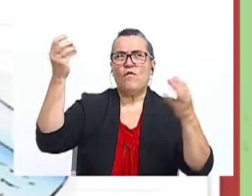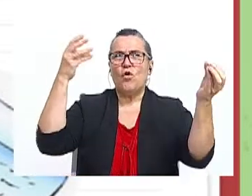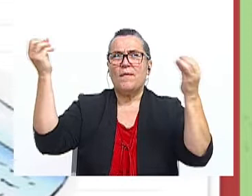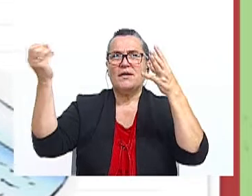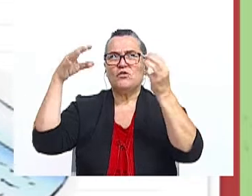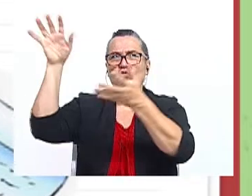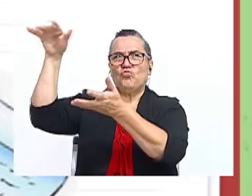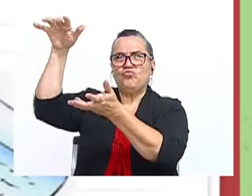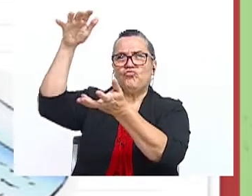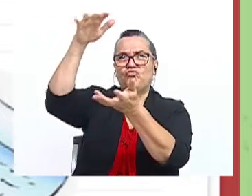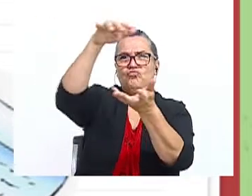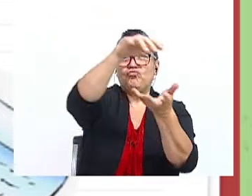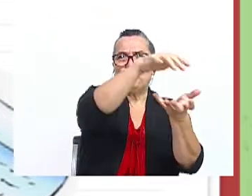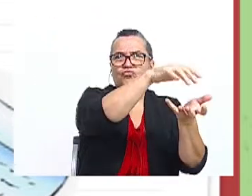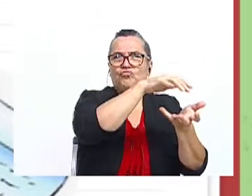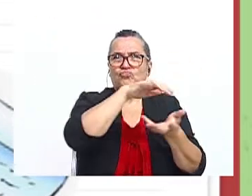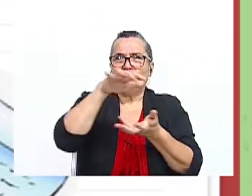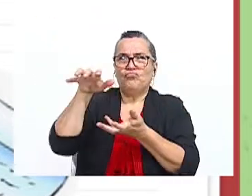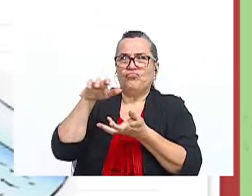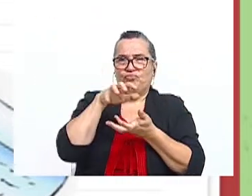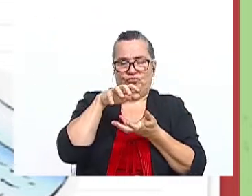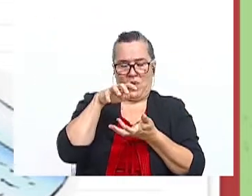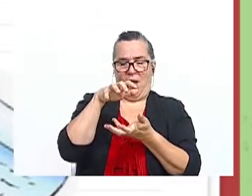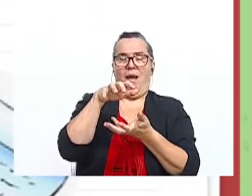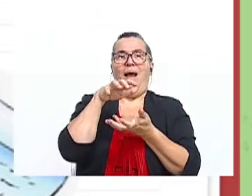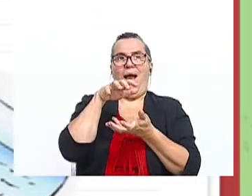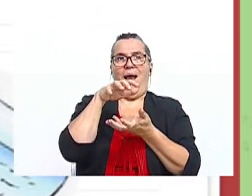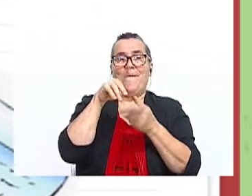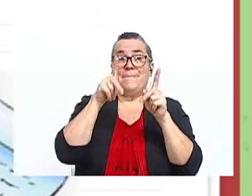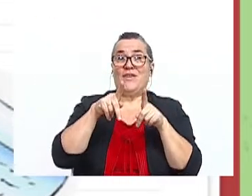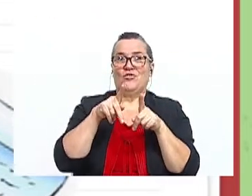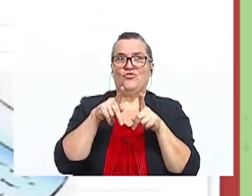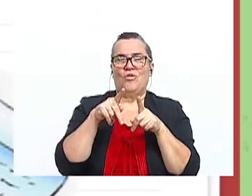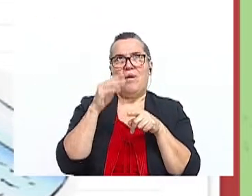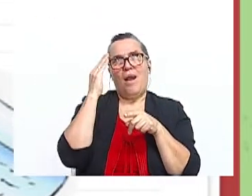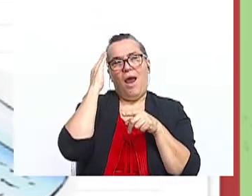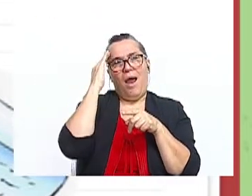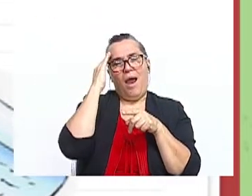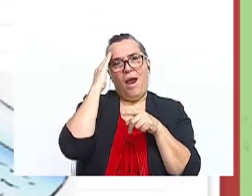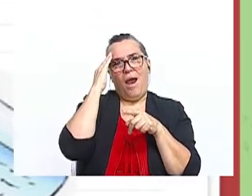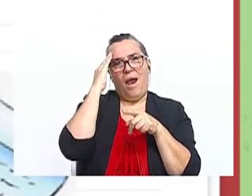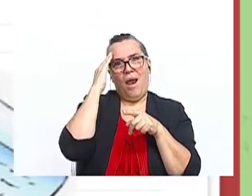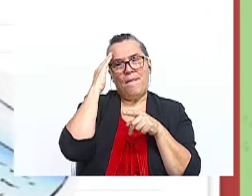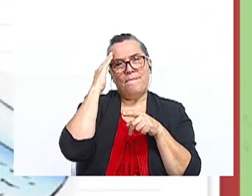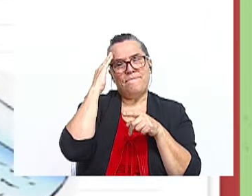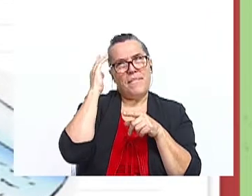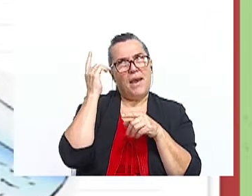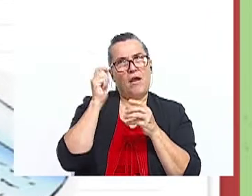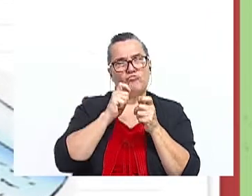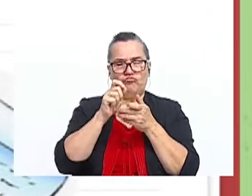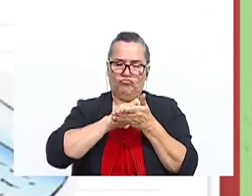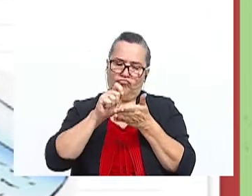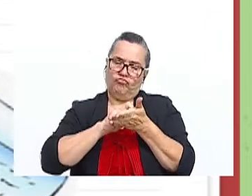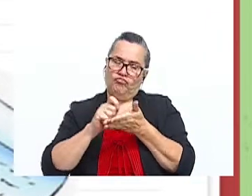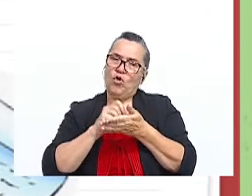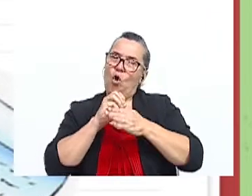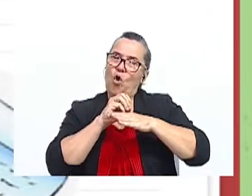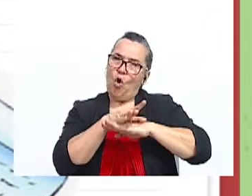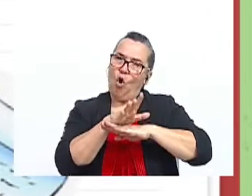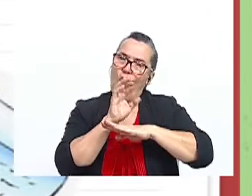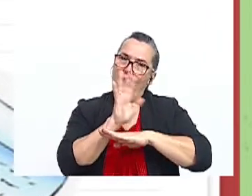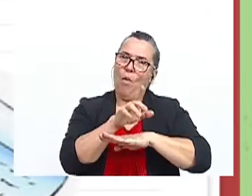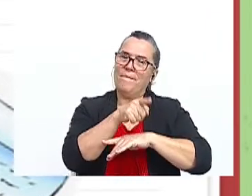esas citas o cifras que la persona está tomando para convencer de que